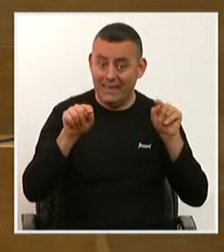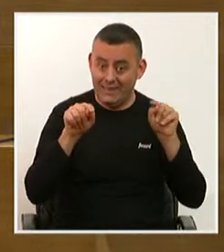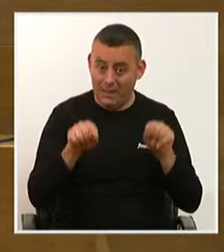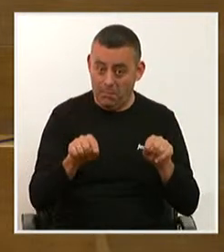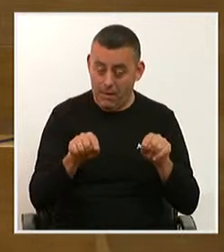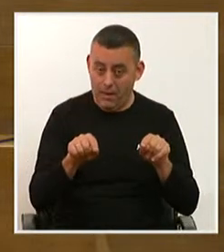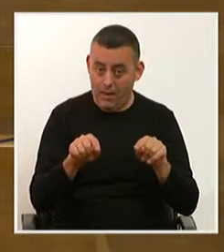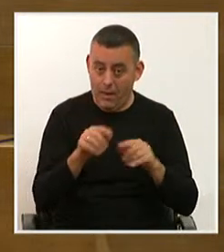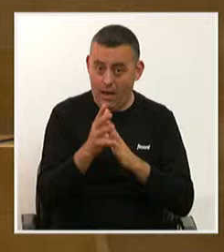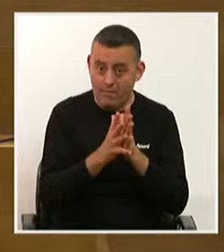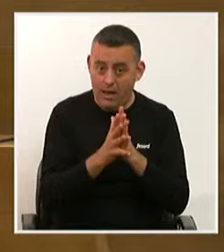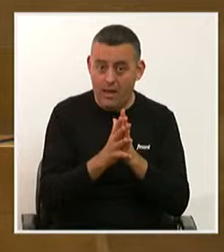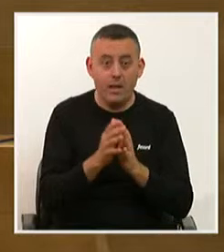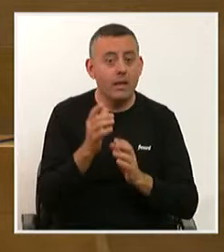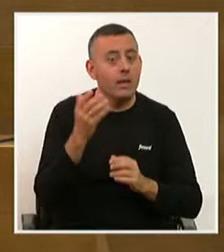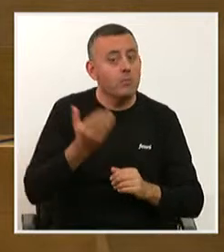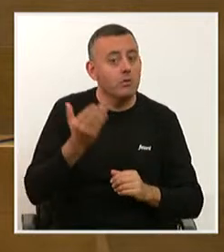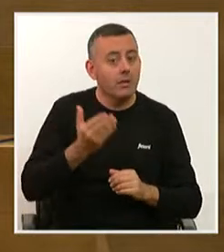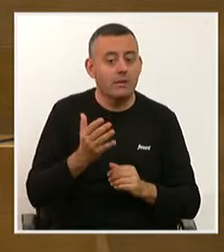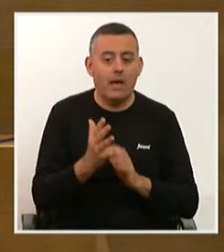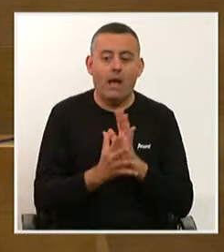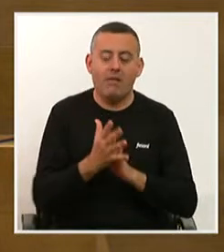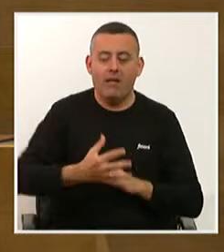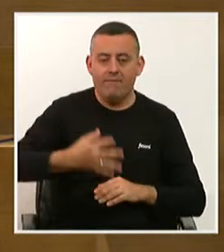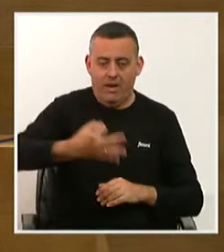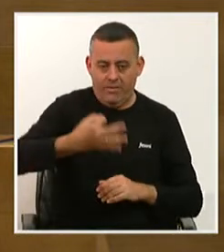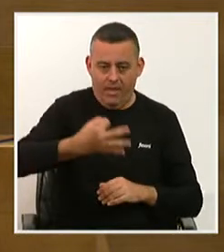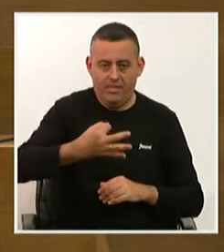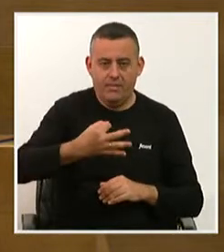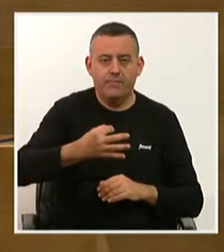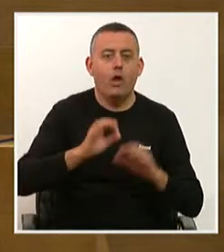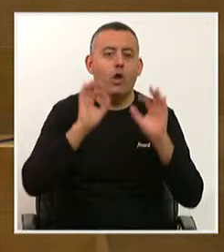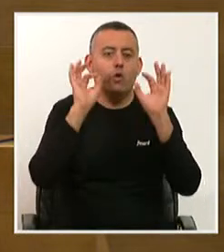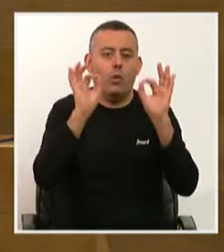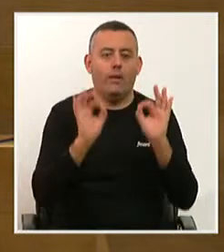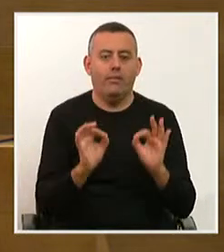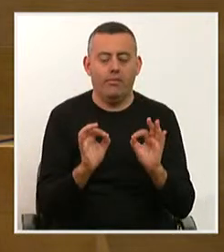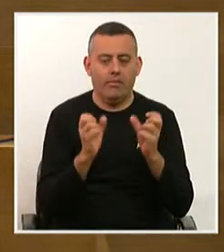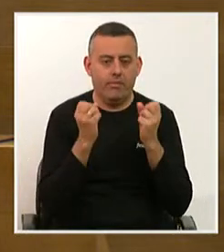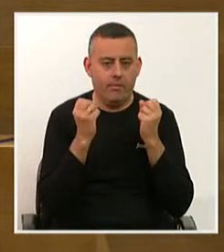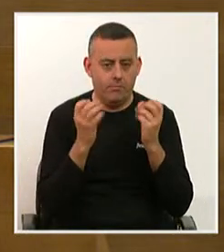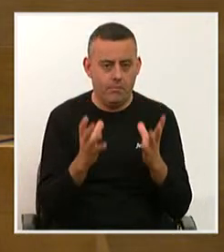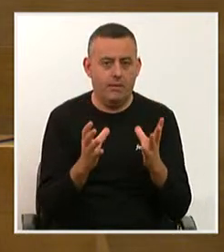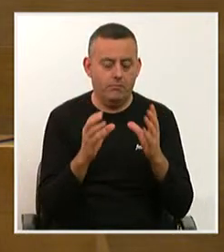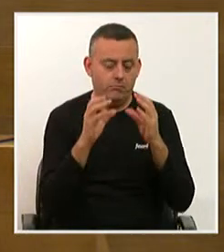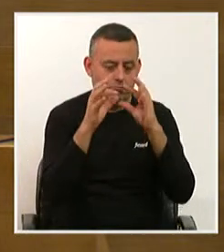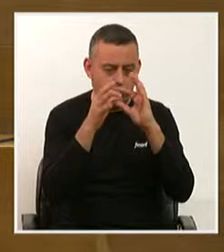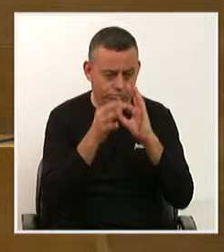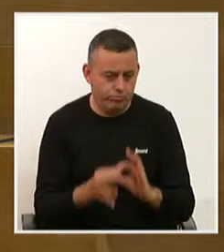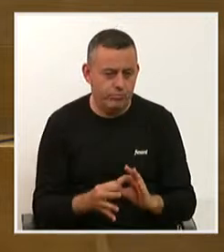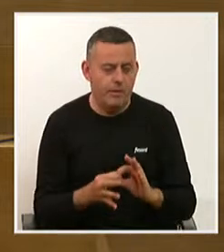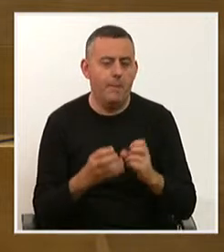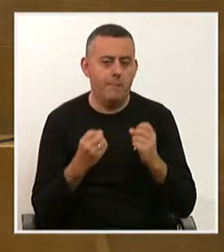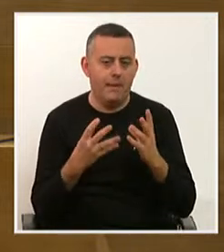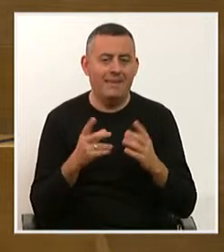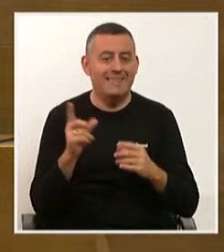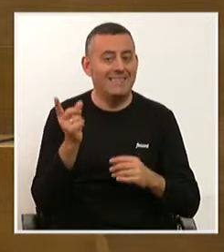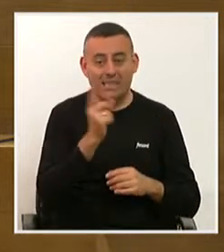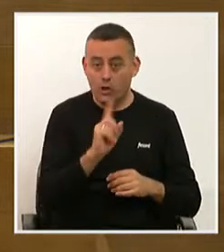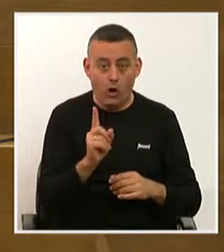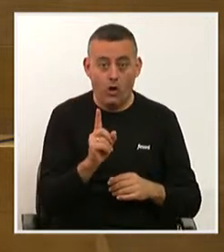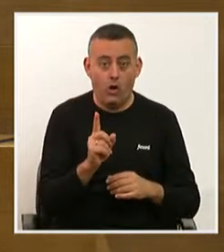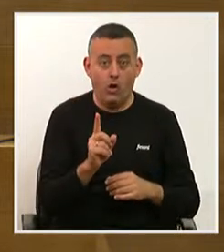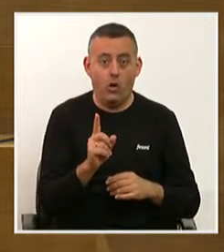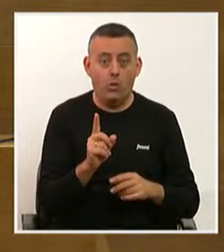que hacerlo de verdad con rigor con coherencia porque si no no tiene uno cuando habla desde esta Tribuna en materia de